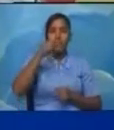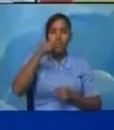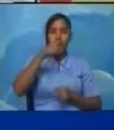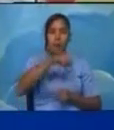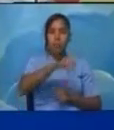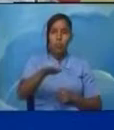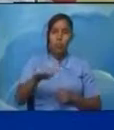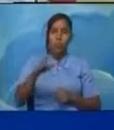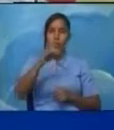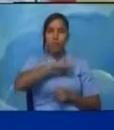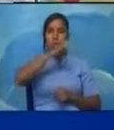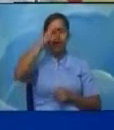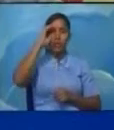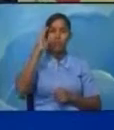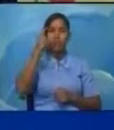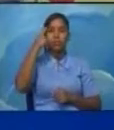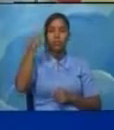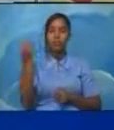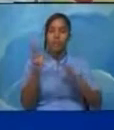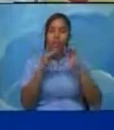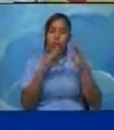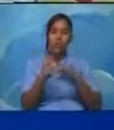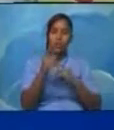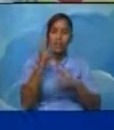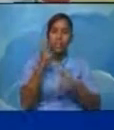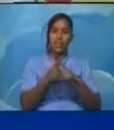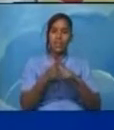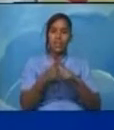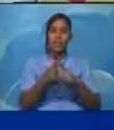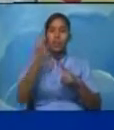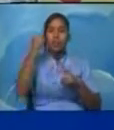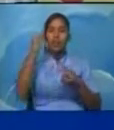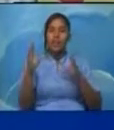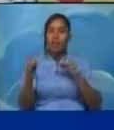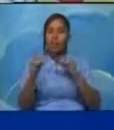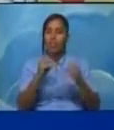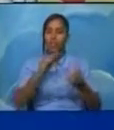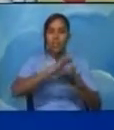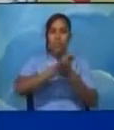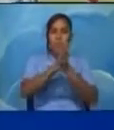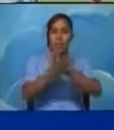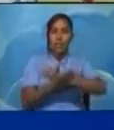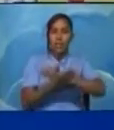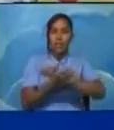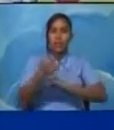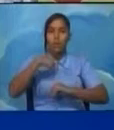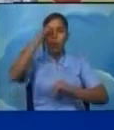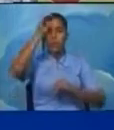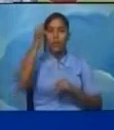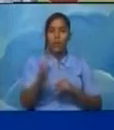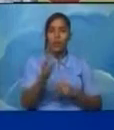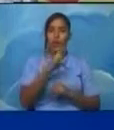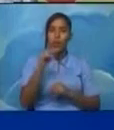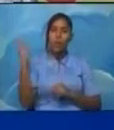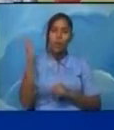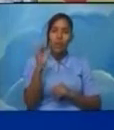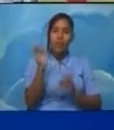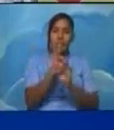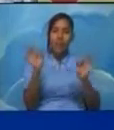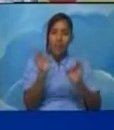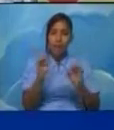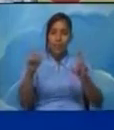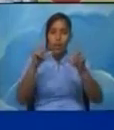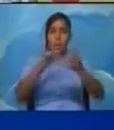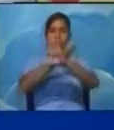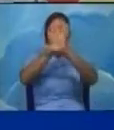estar hablando negativamente? ¿Para qué vamos a estar hablando de fracaso? Ay, yo creo que no va a venir nadie al matutino mañana